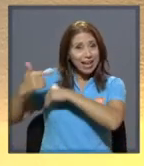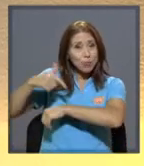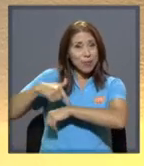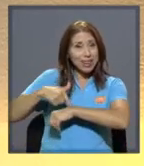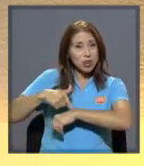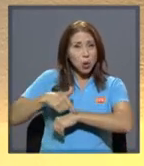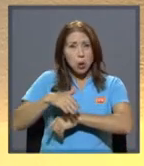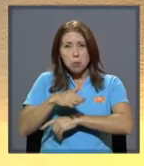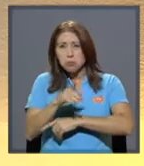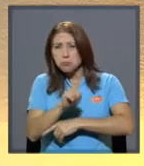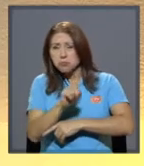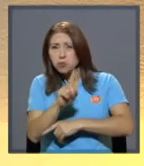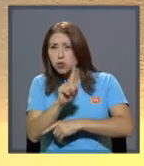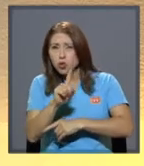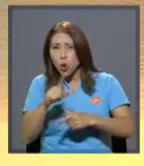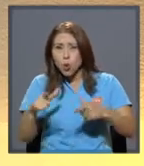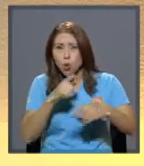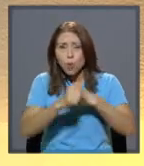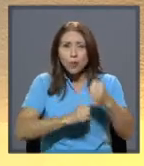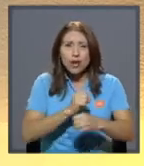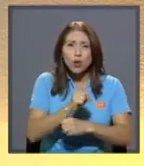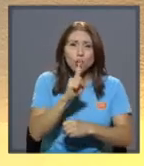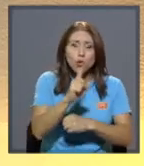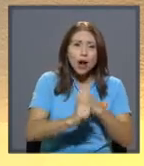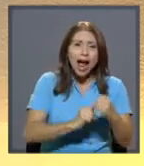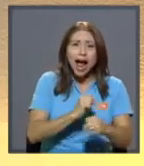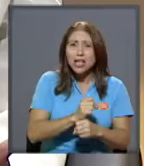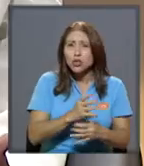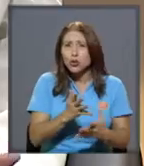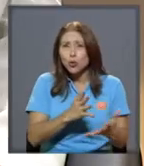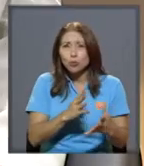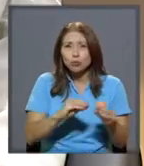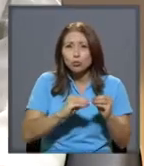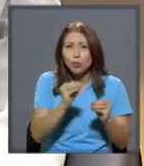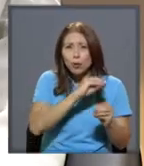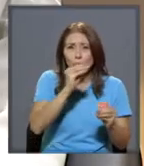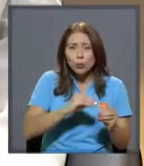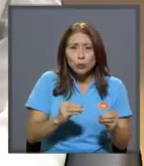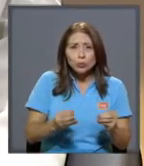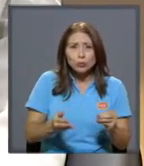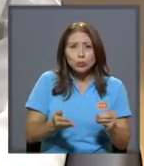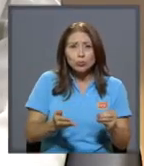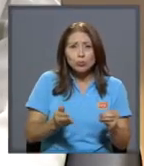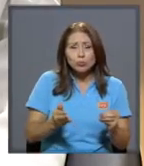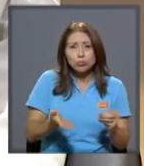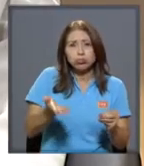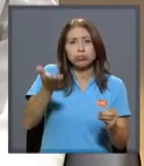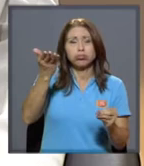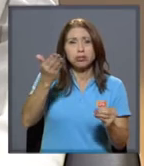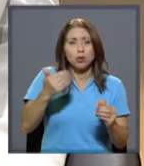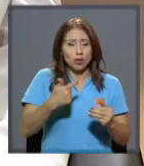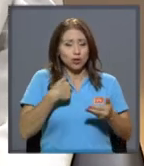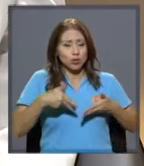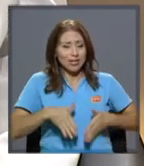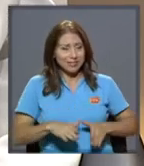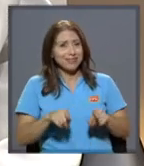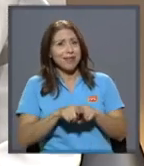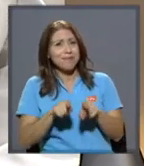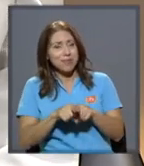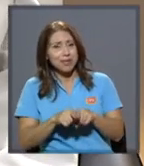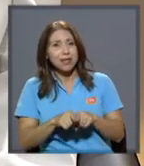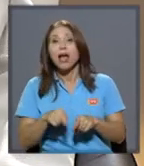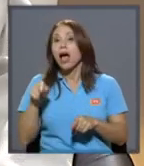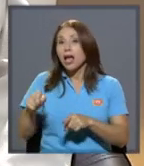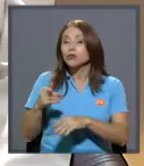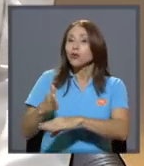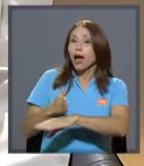nací, cerca de 65 no cumplieron un año. ¿Cómo anda la cosa ahora? Ah, sí, ese ha sido uno de los grandes avances y logros que ha tenido